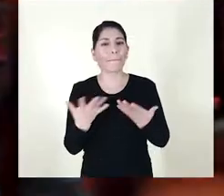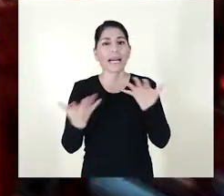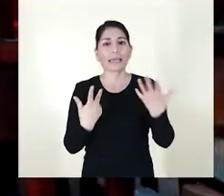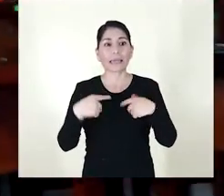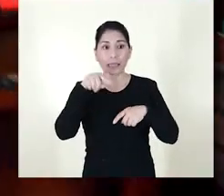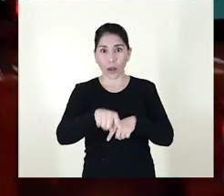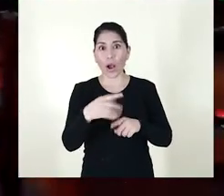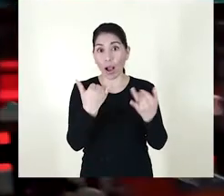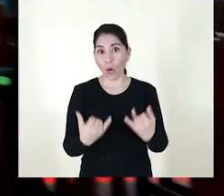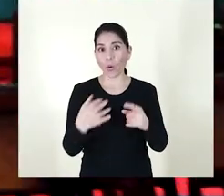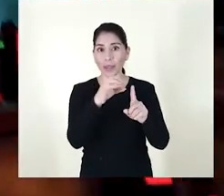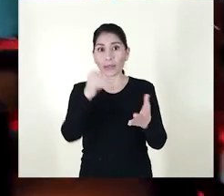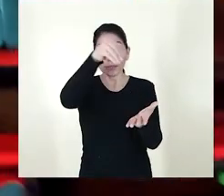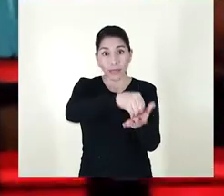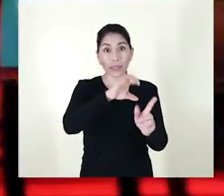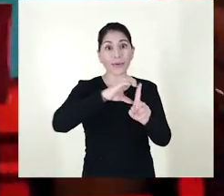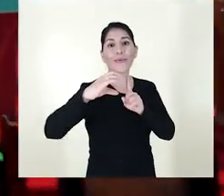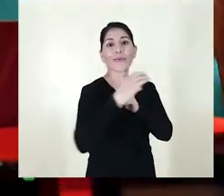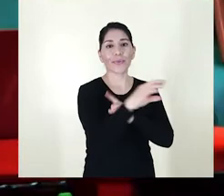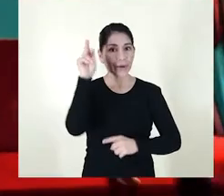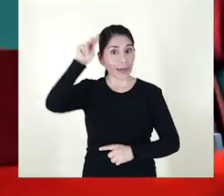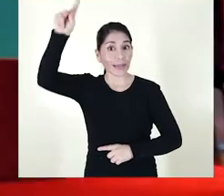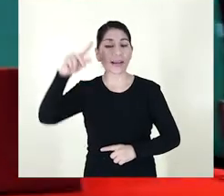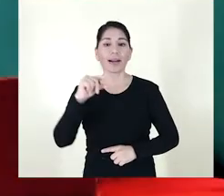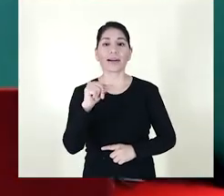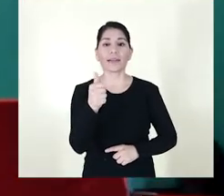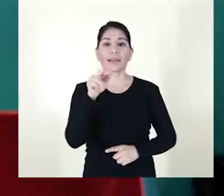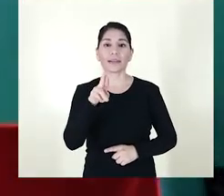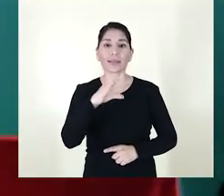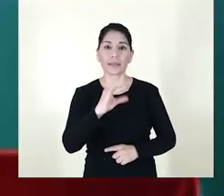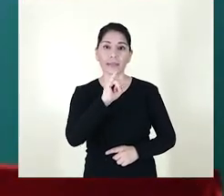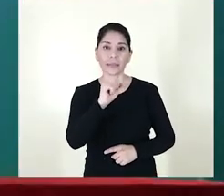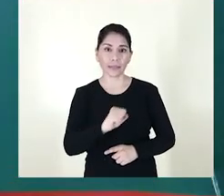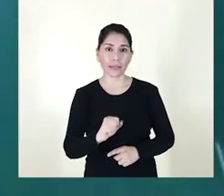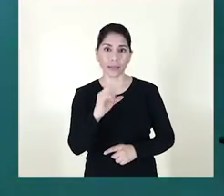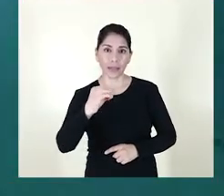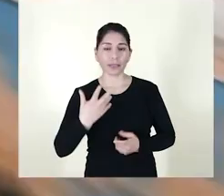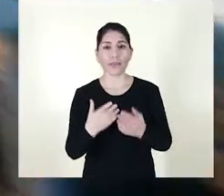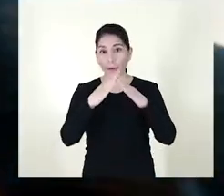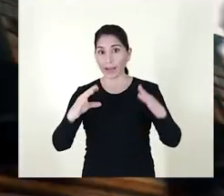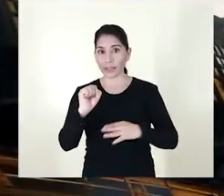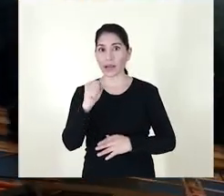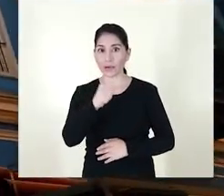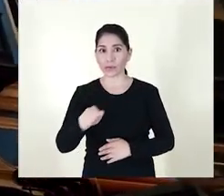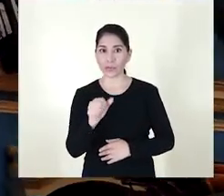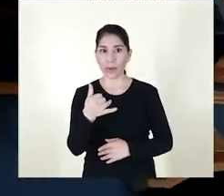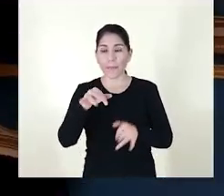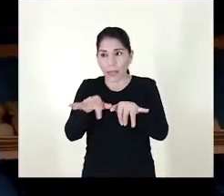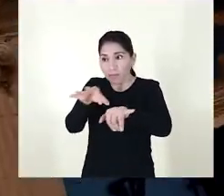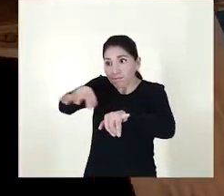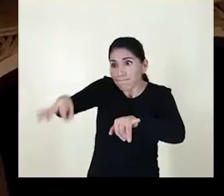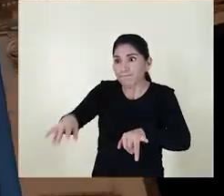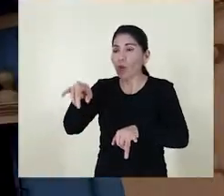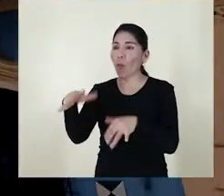es usado como auditorio, pues la casa es hoy el Centro Cultural Inca Garcilaso de la Vega. La Casa de